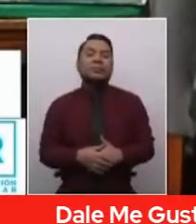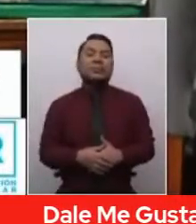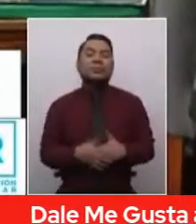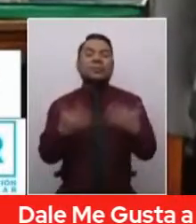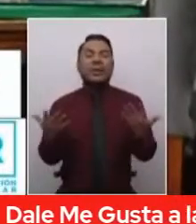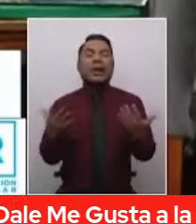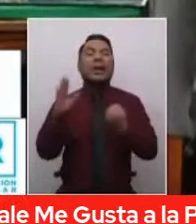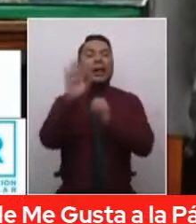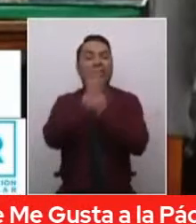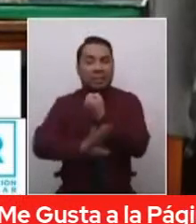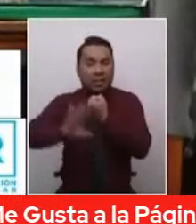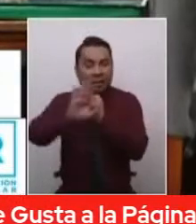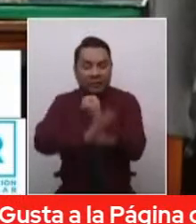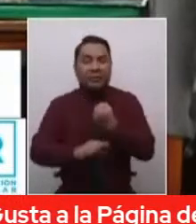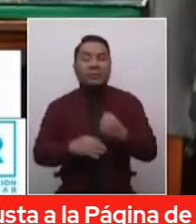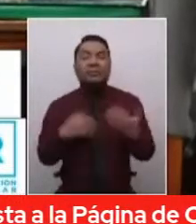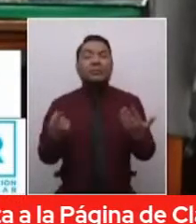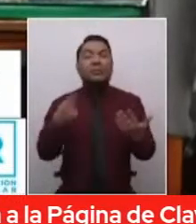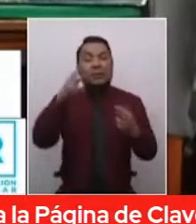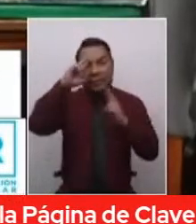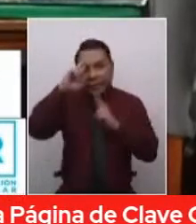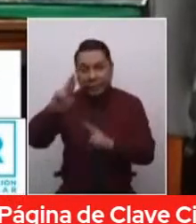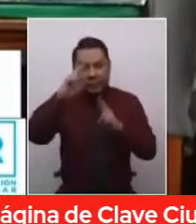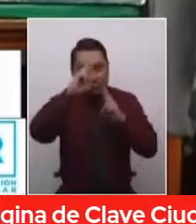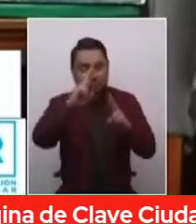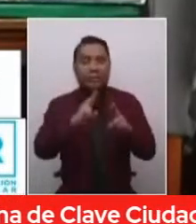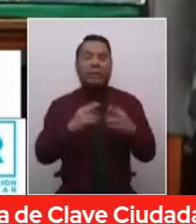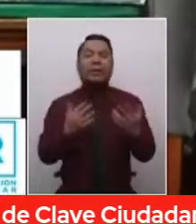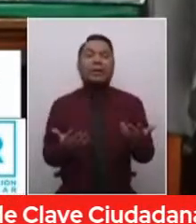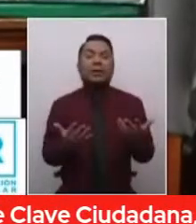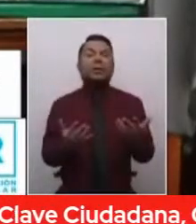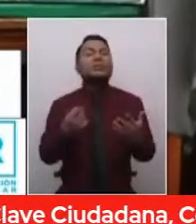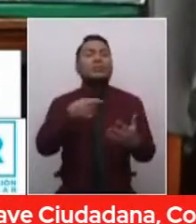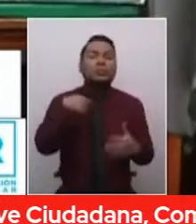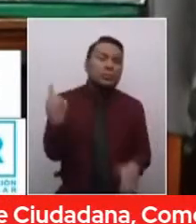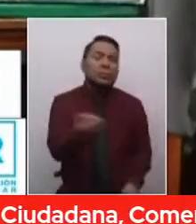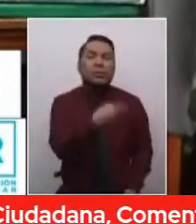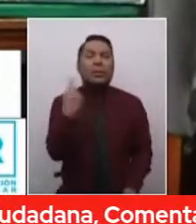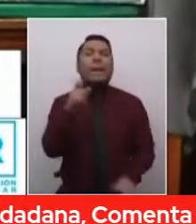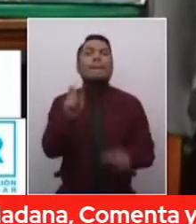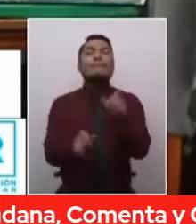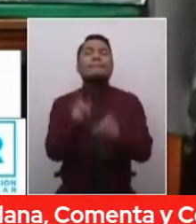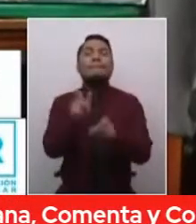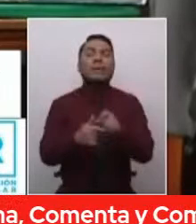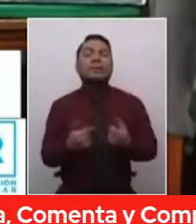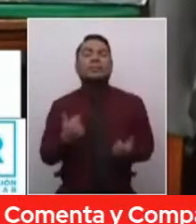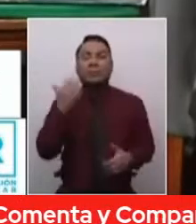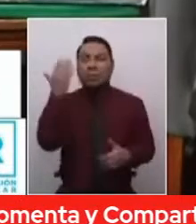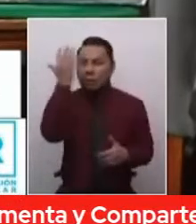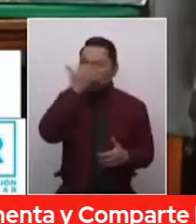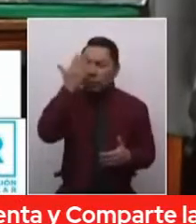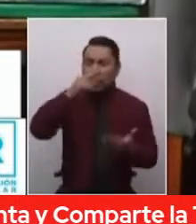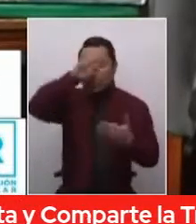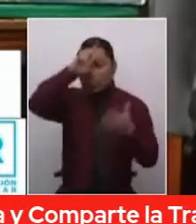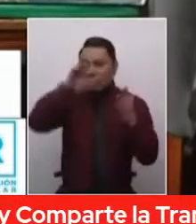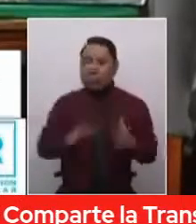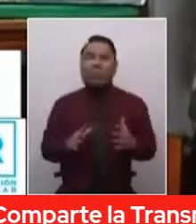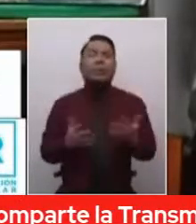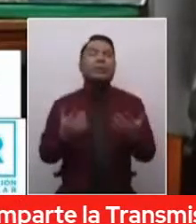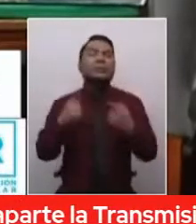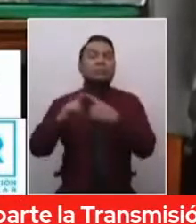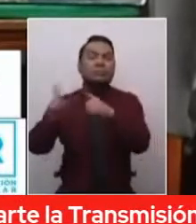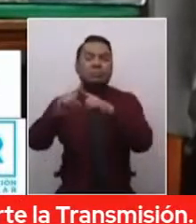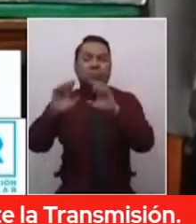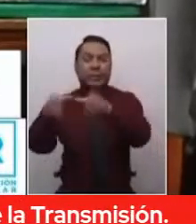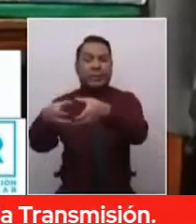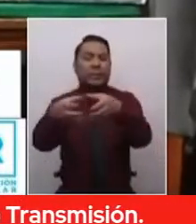La defensa de los respetos, del respeto a todo ciudadano afroperuano o de cualquier